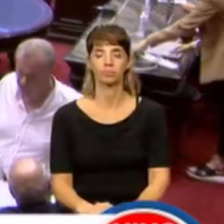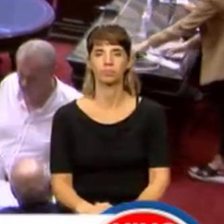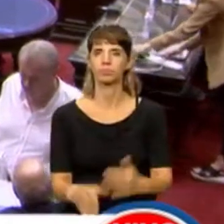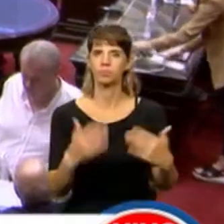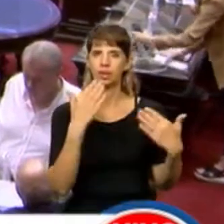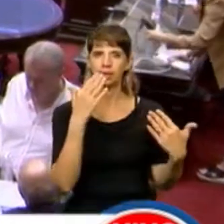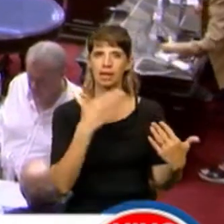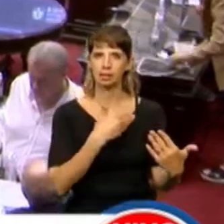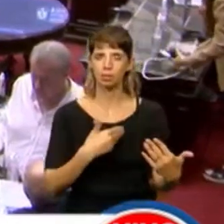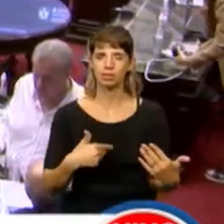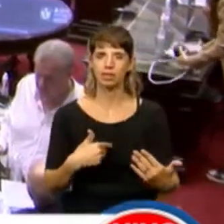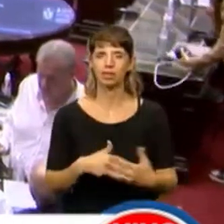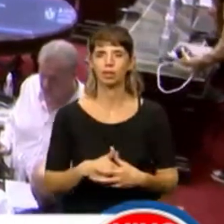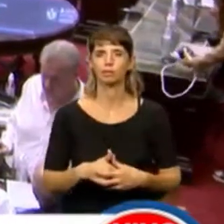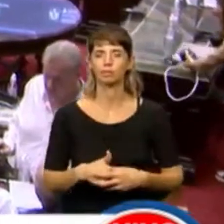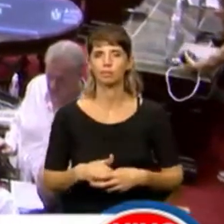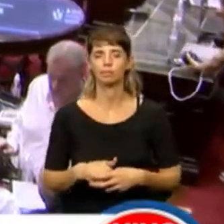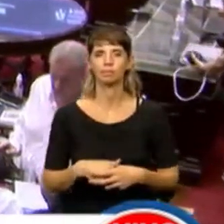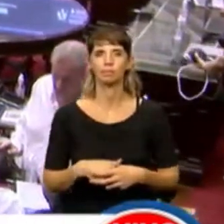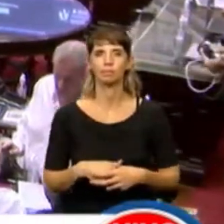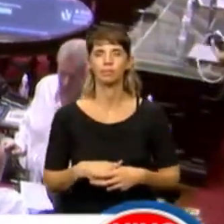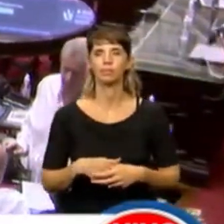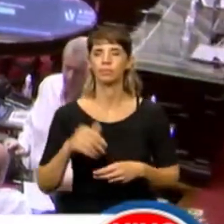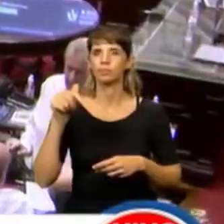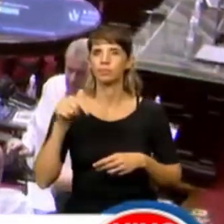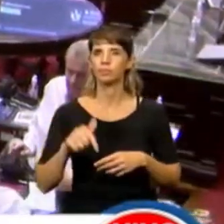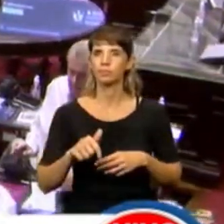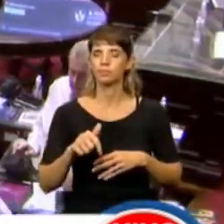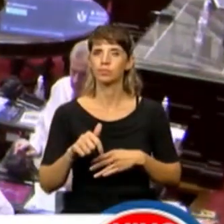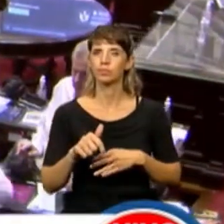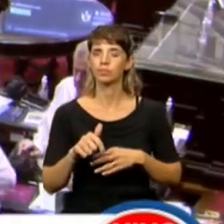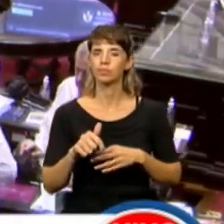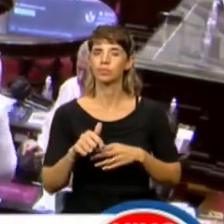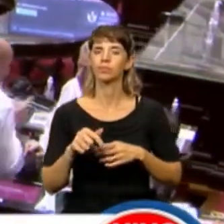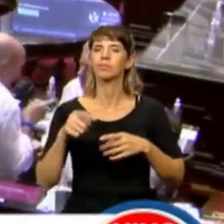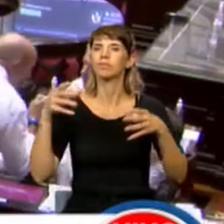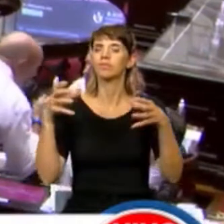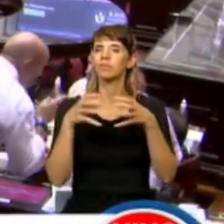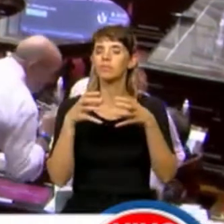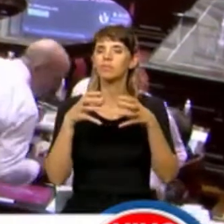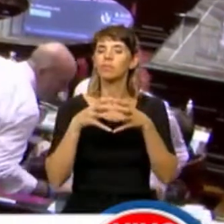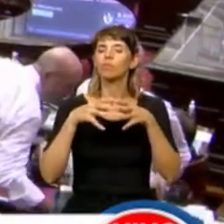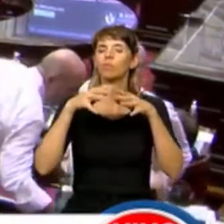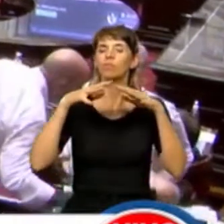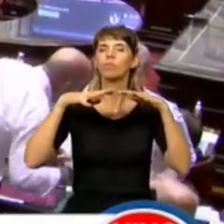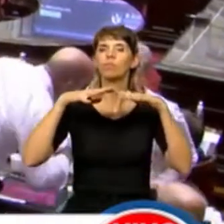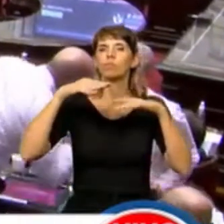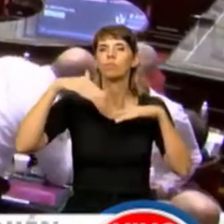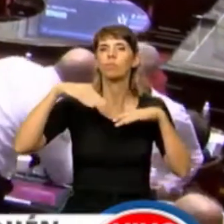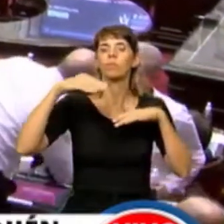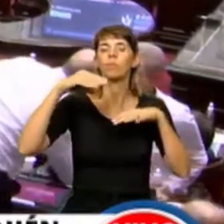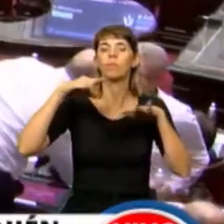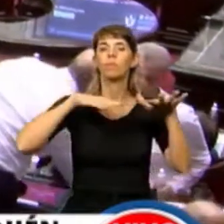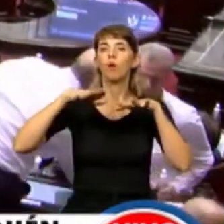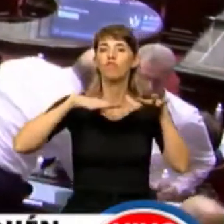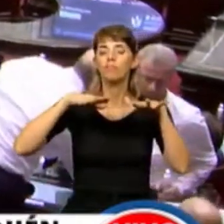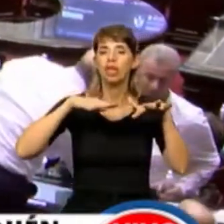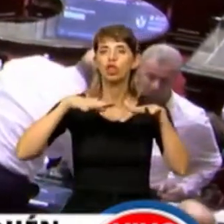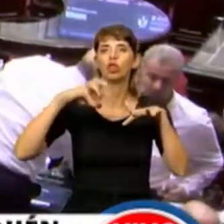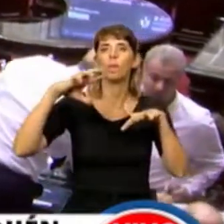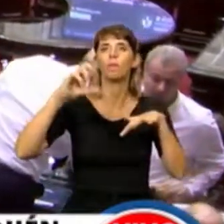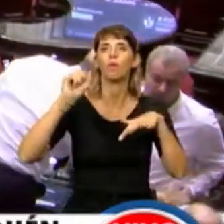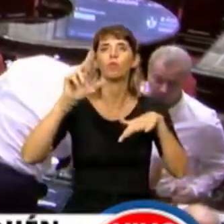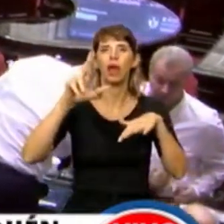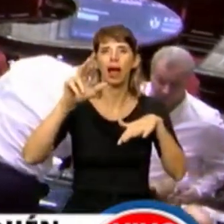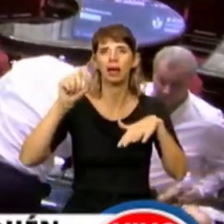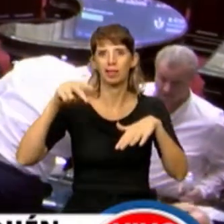Muchas gracias, señor presidente. Esta banca es la banca del Movimiento Popular Neuquino, le corrijo sus dichos. Sí, sí,